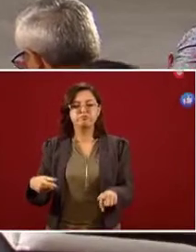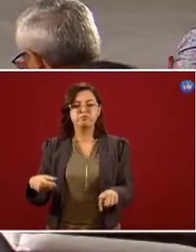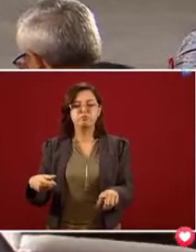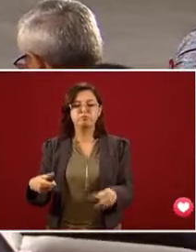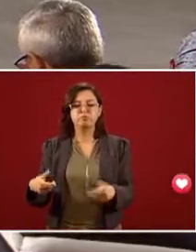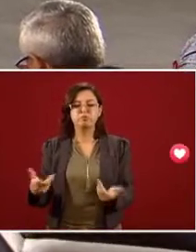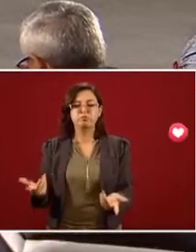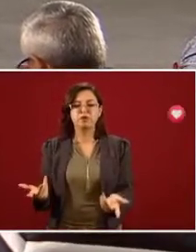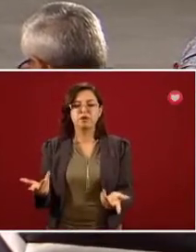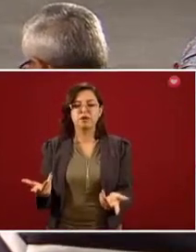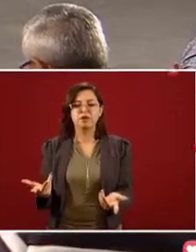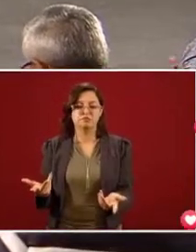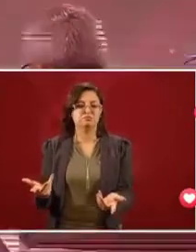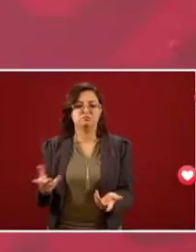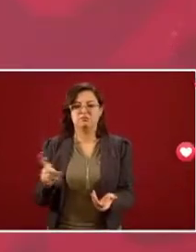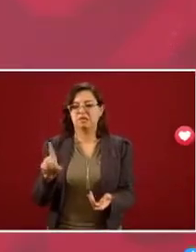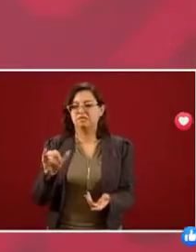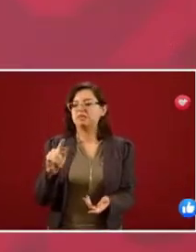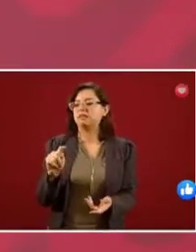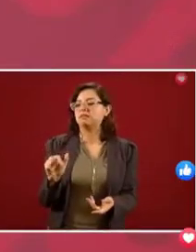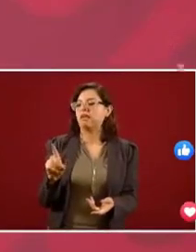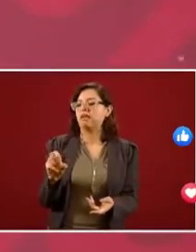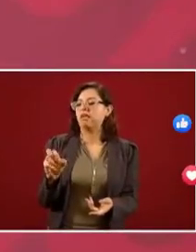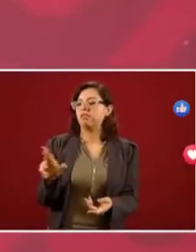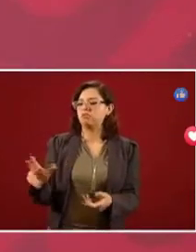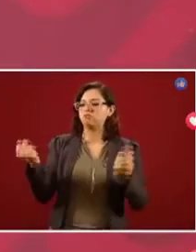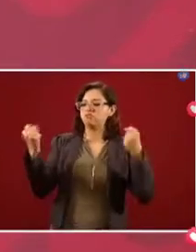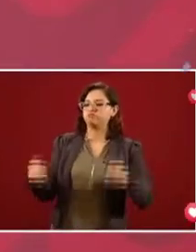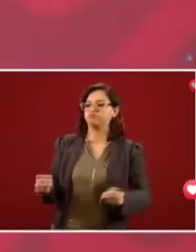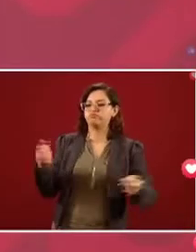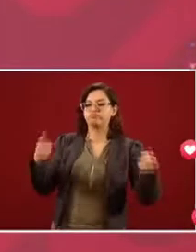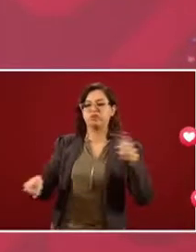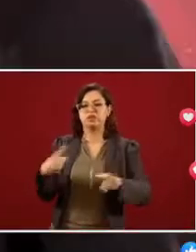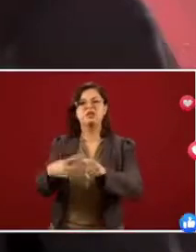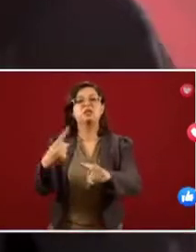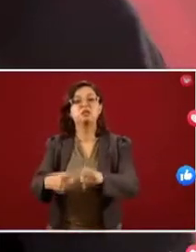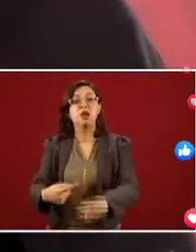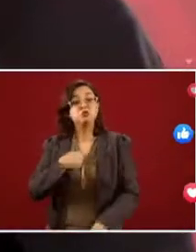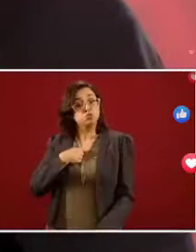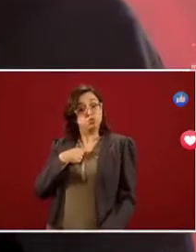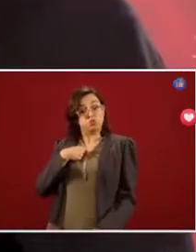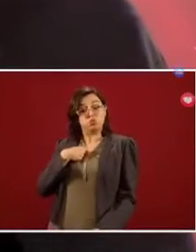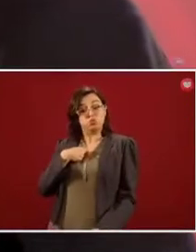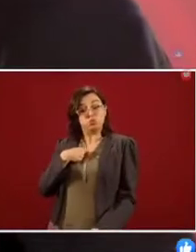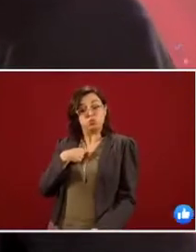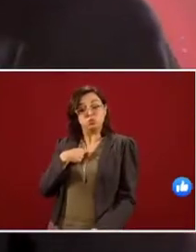casi el dictador era yo